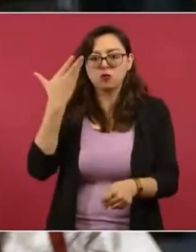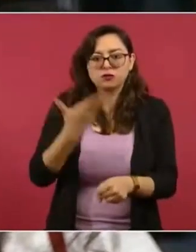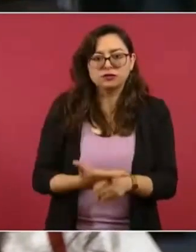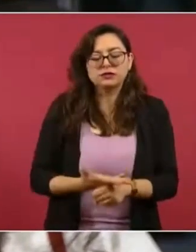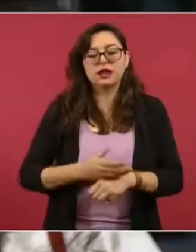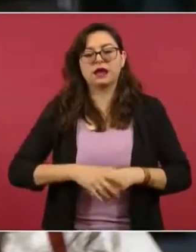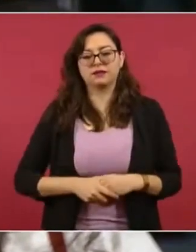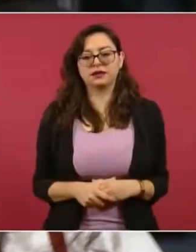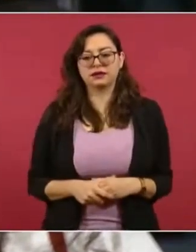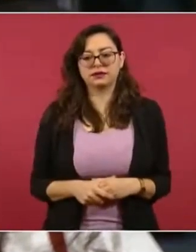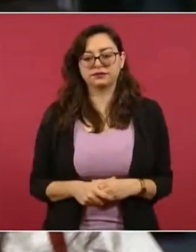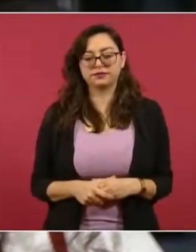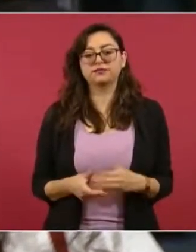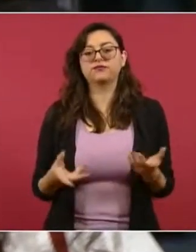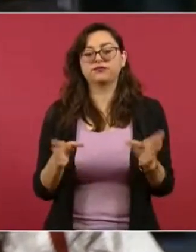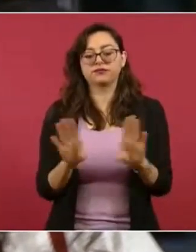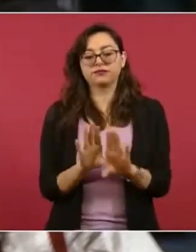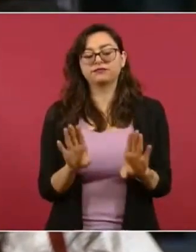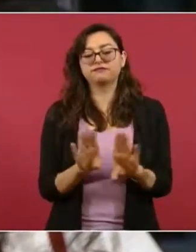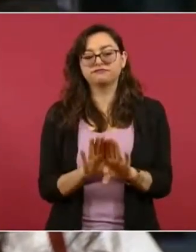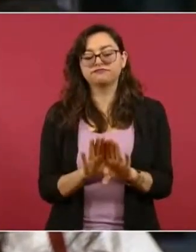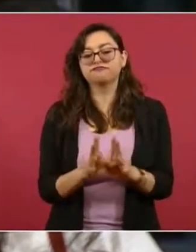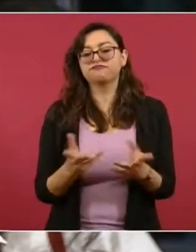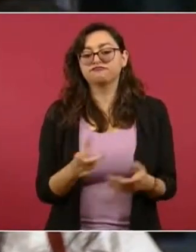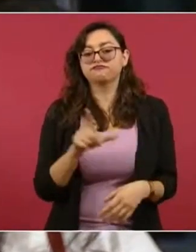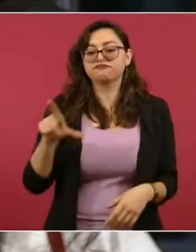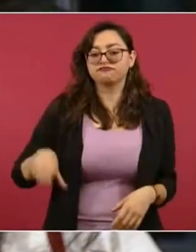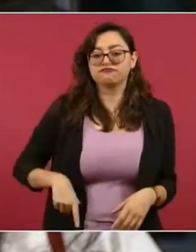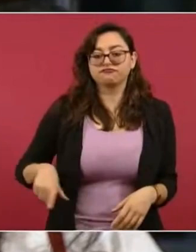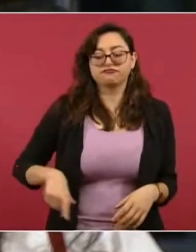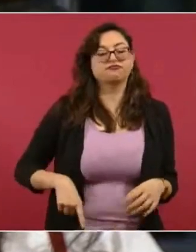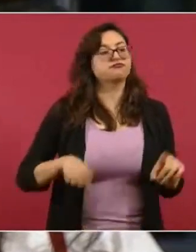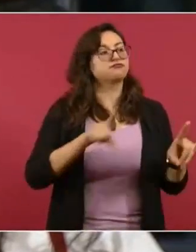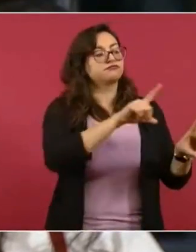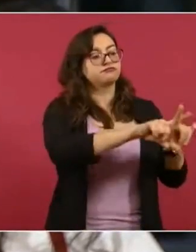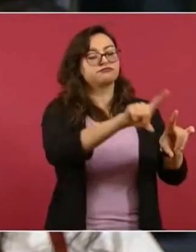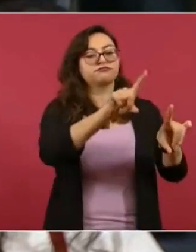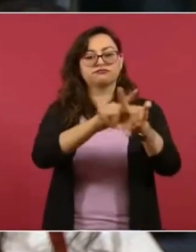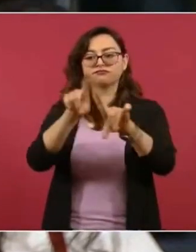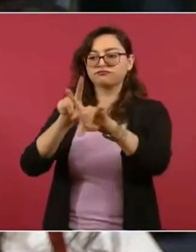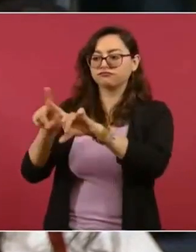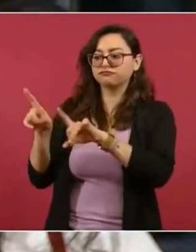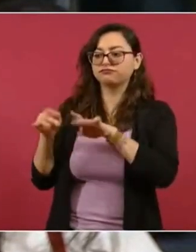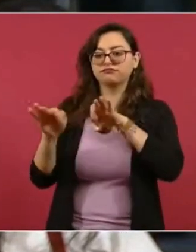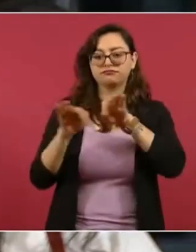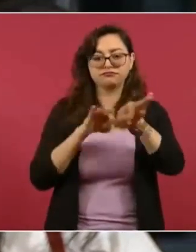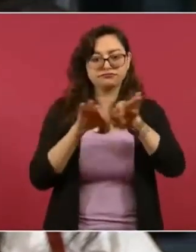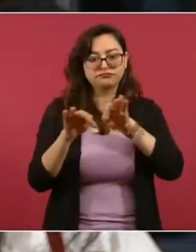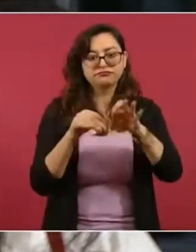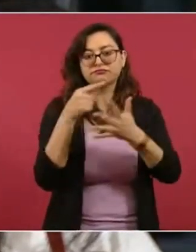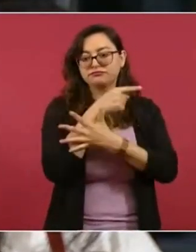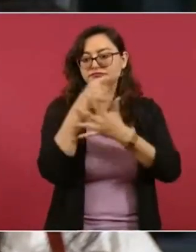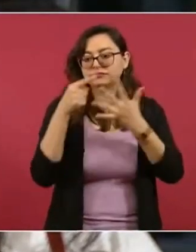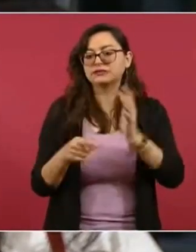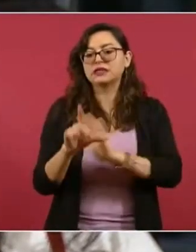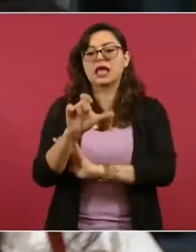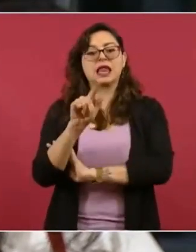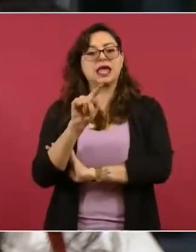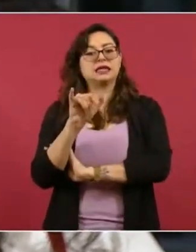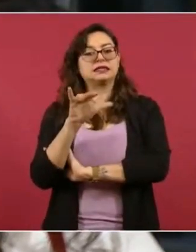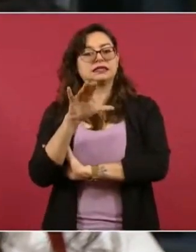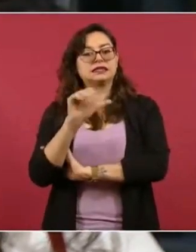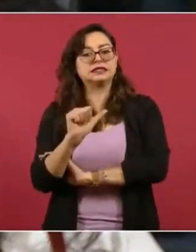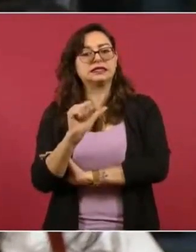o en cargos con los diferentes gobiernos anteriores al suyo Qué hace Leticia Catalina